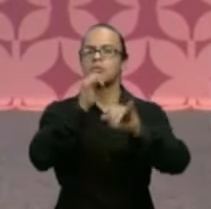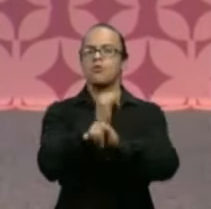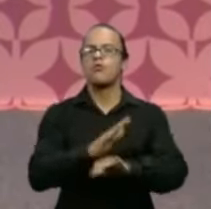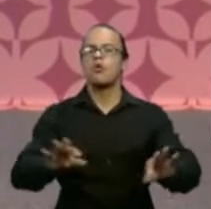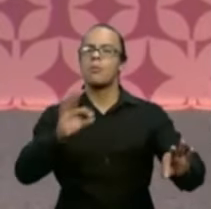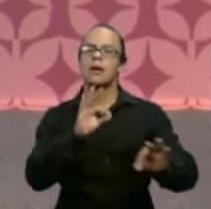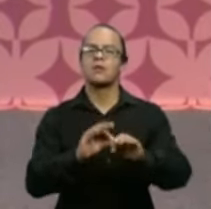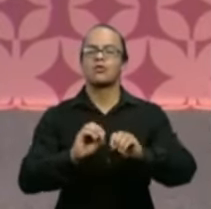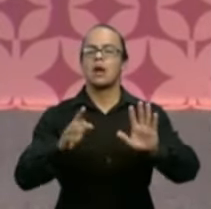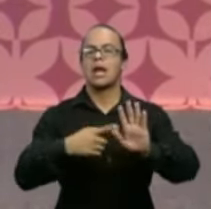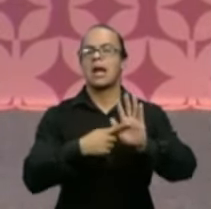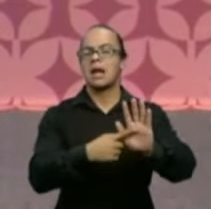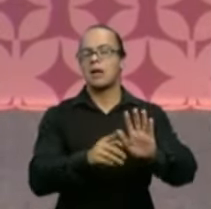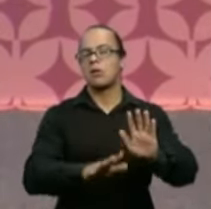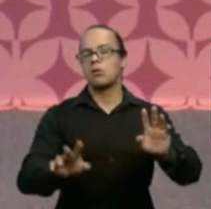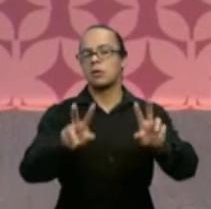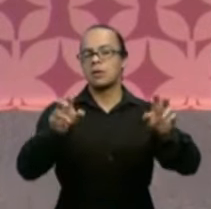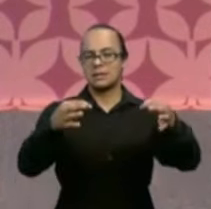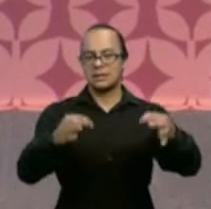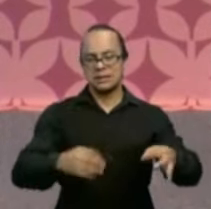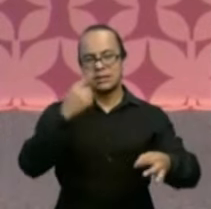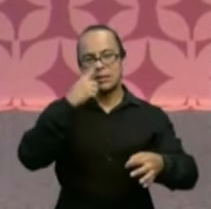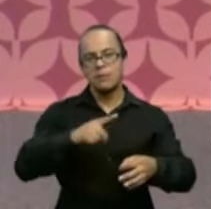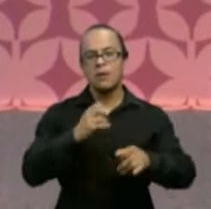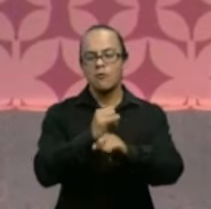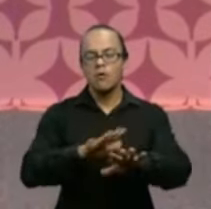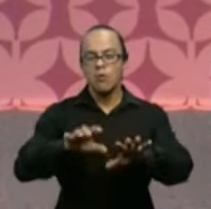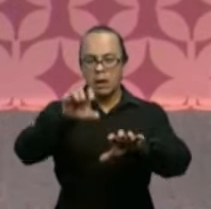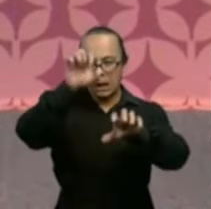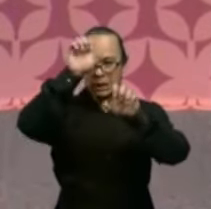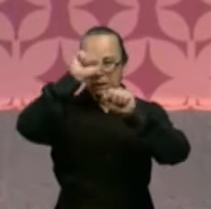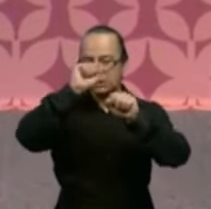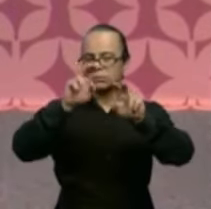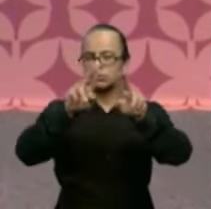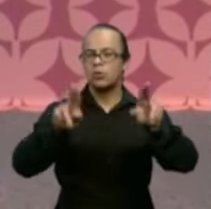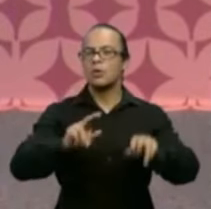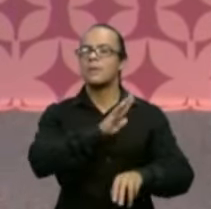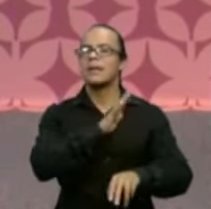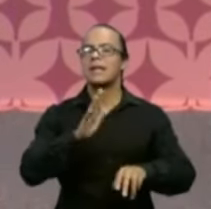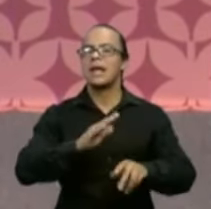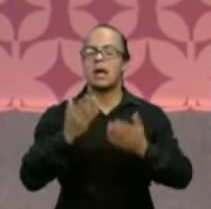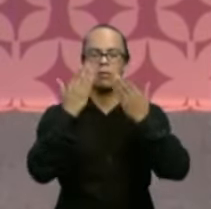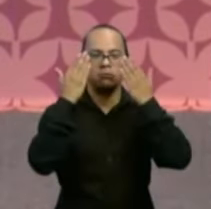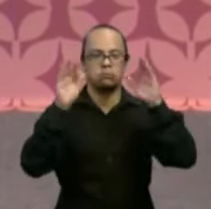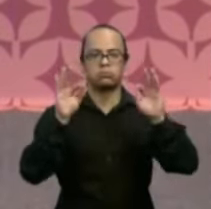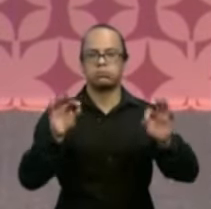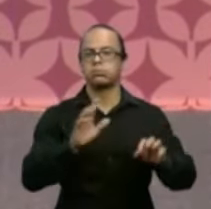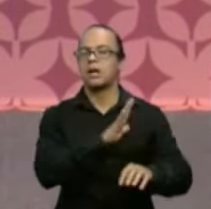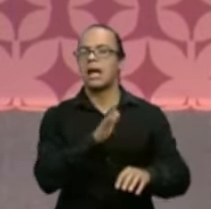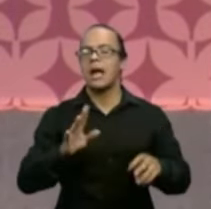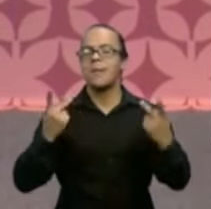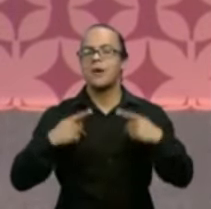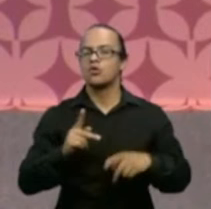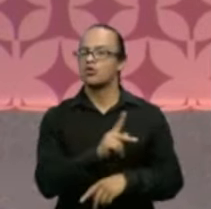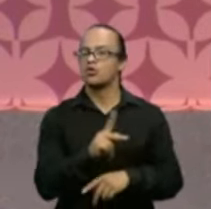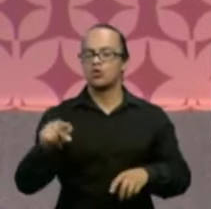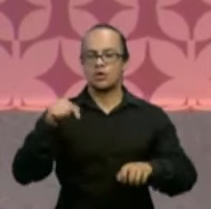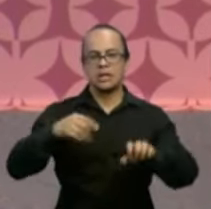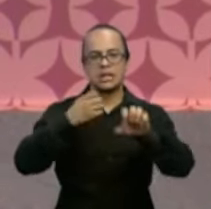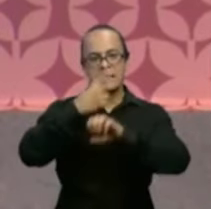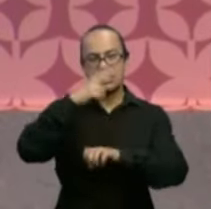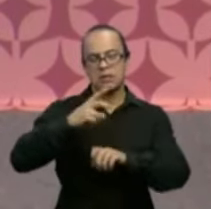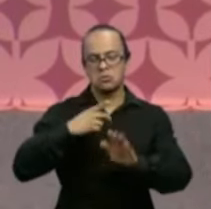información, democratizando el acceso a los saberes universales. Le brindaremos a cada mexiquense las herramientas para